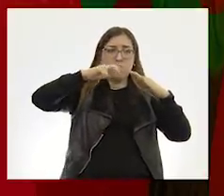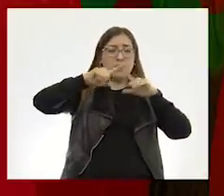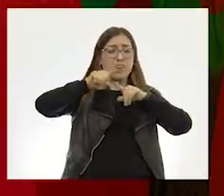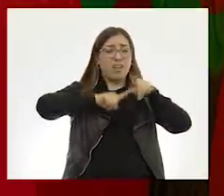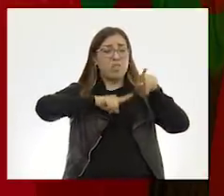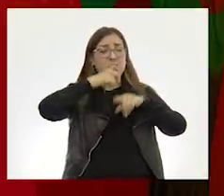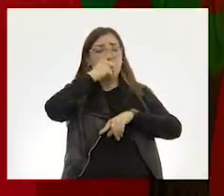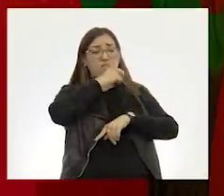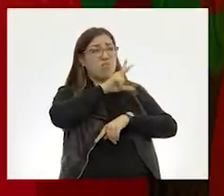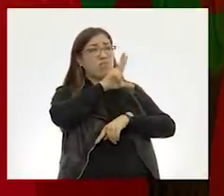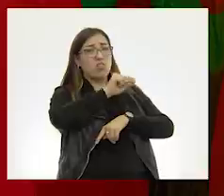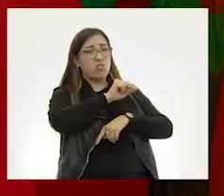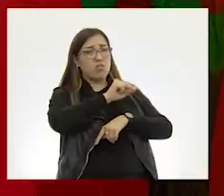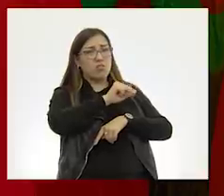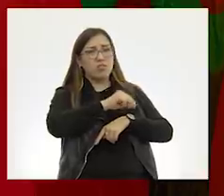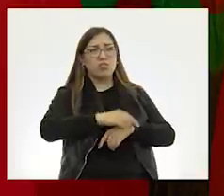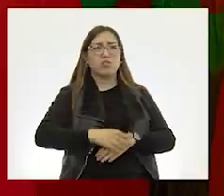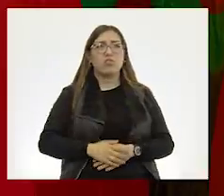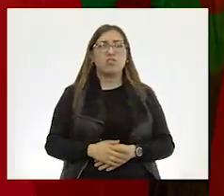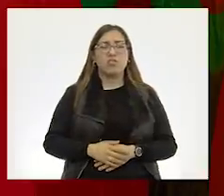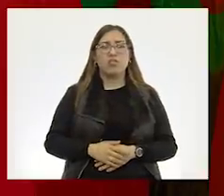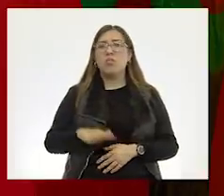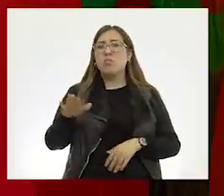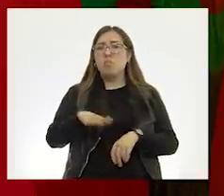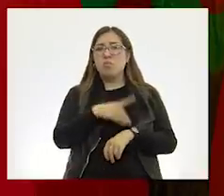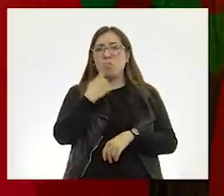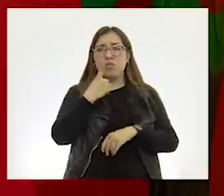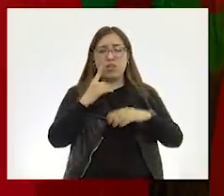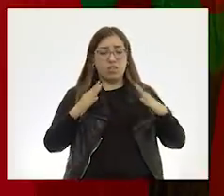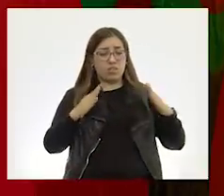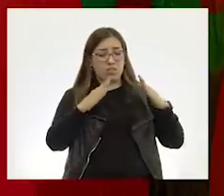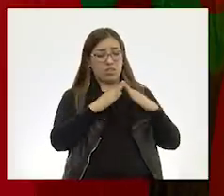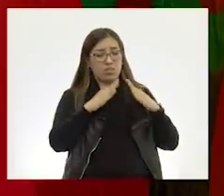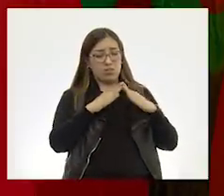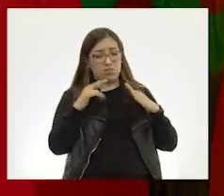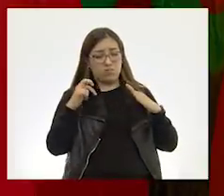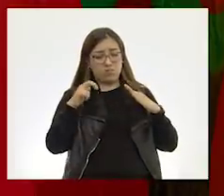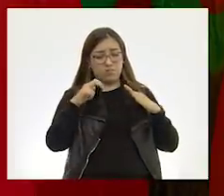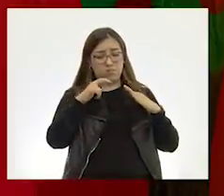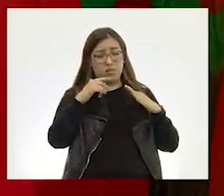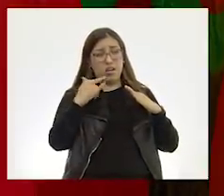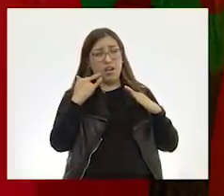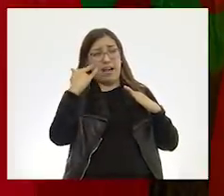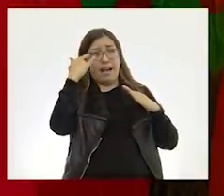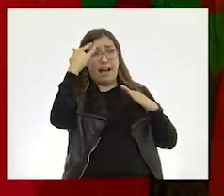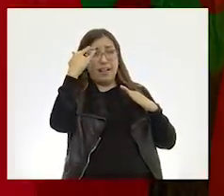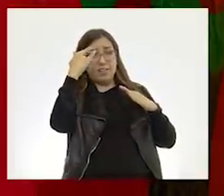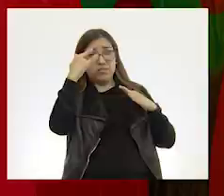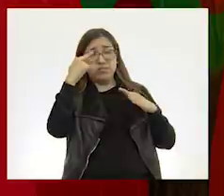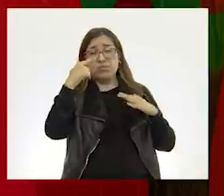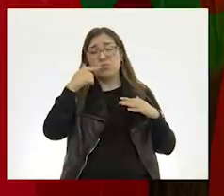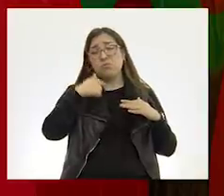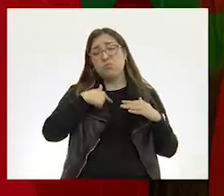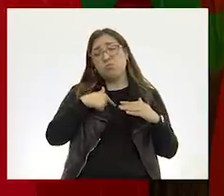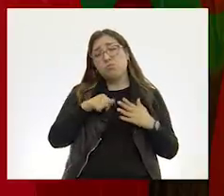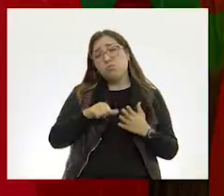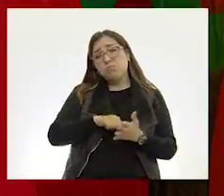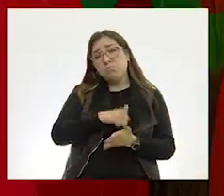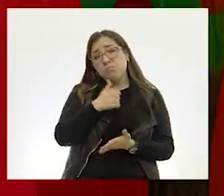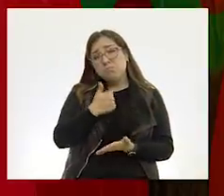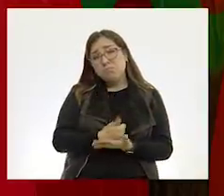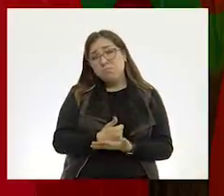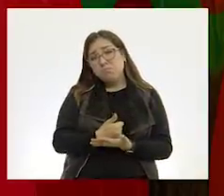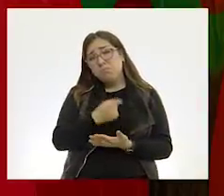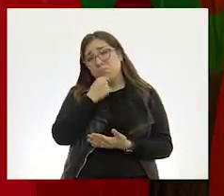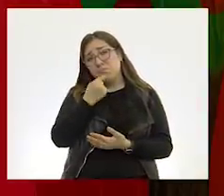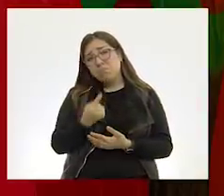no. Porque el techo está muy alto y yo estoy muy chico. Entonces yo